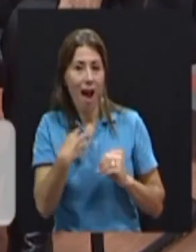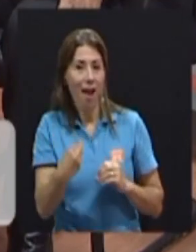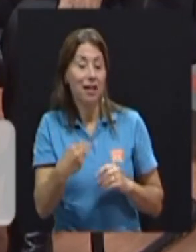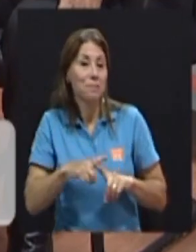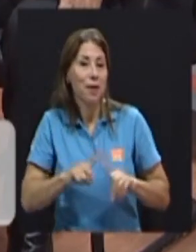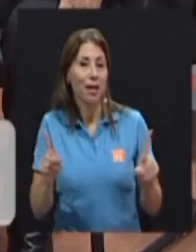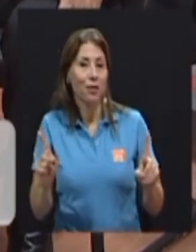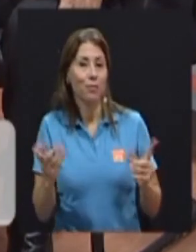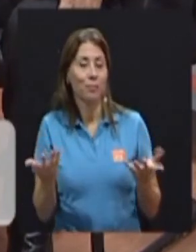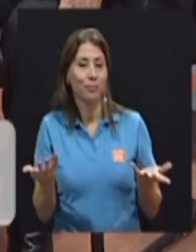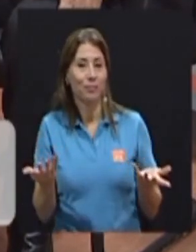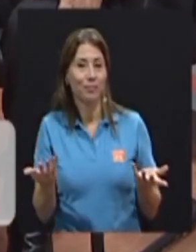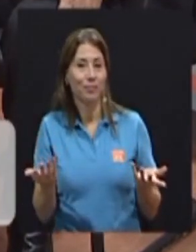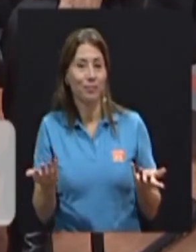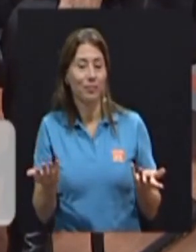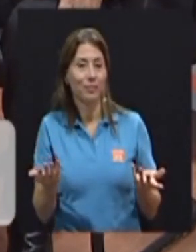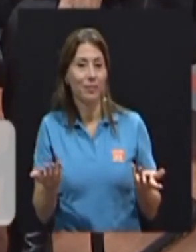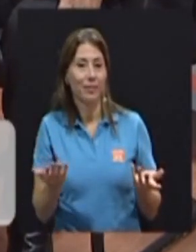pero